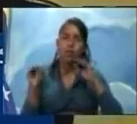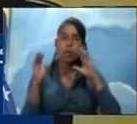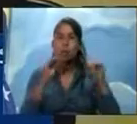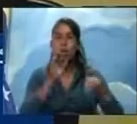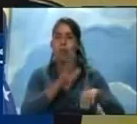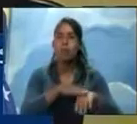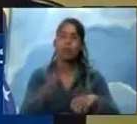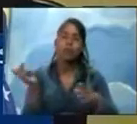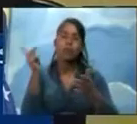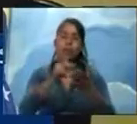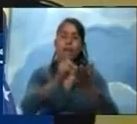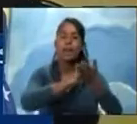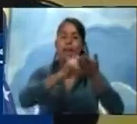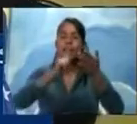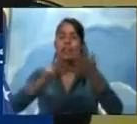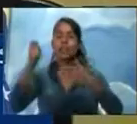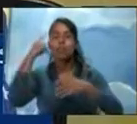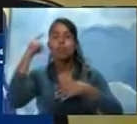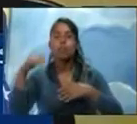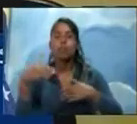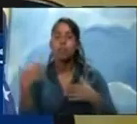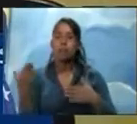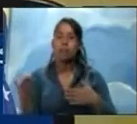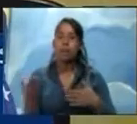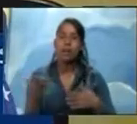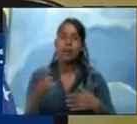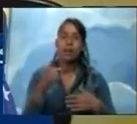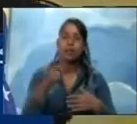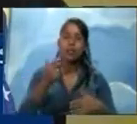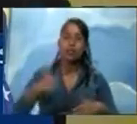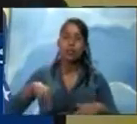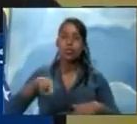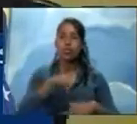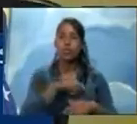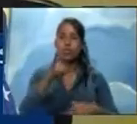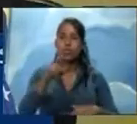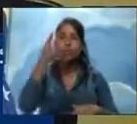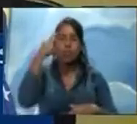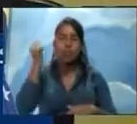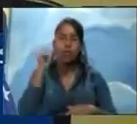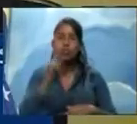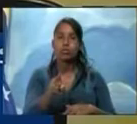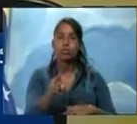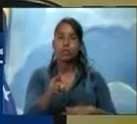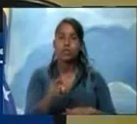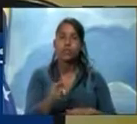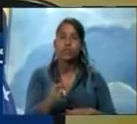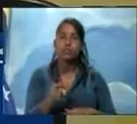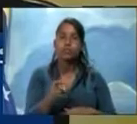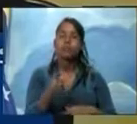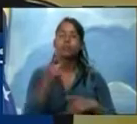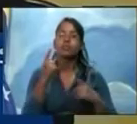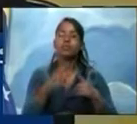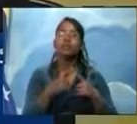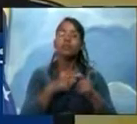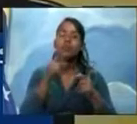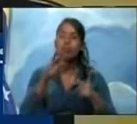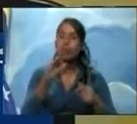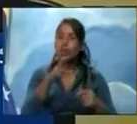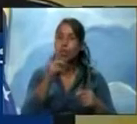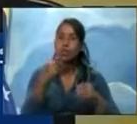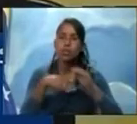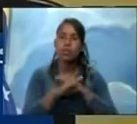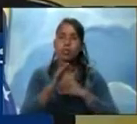porque fue escrito ¿para qué? Escrito para nosotros y para usted. Usted no va